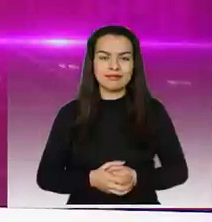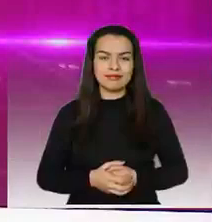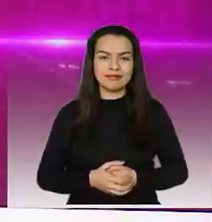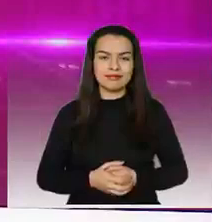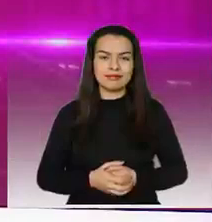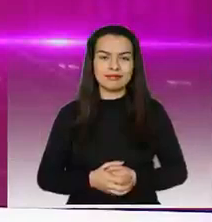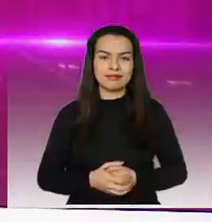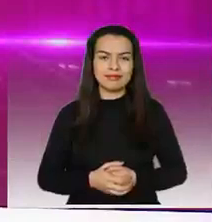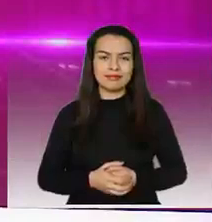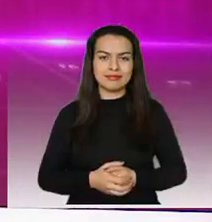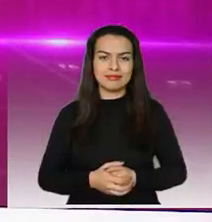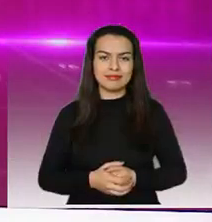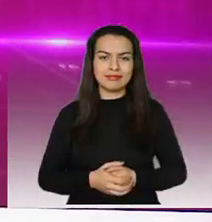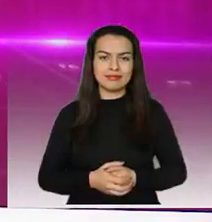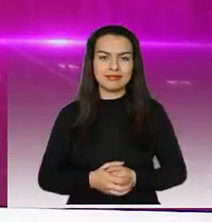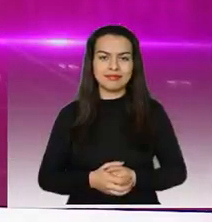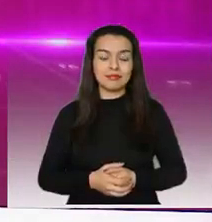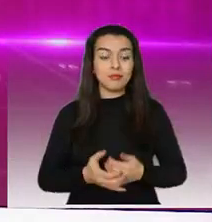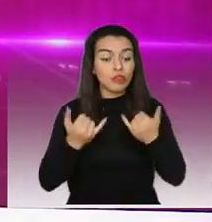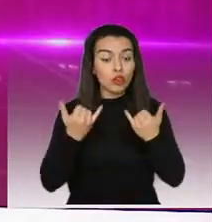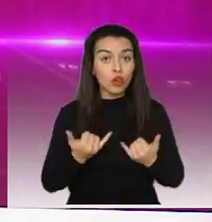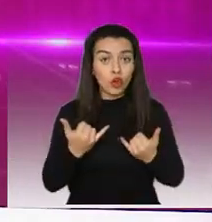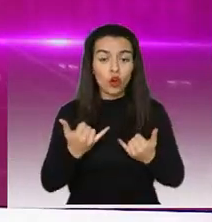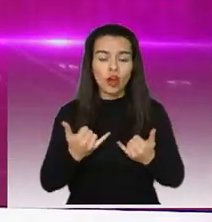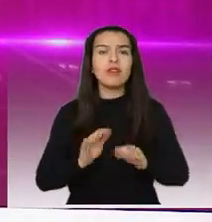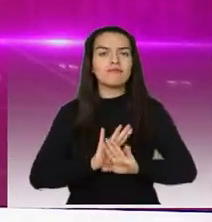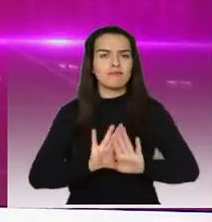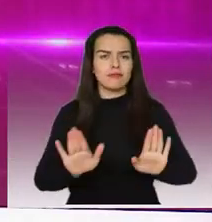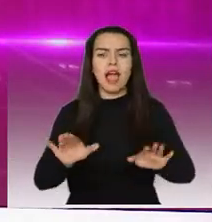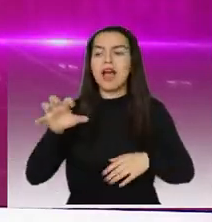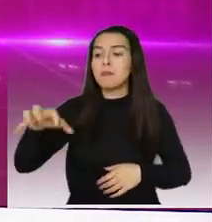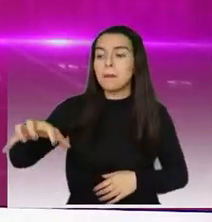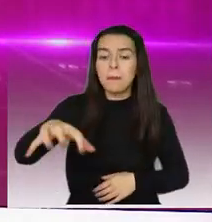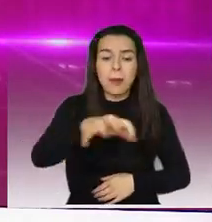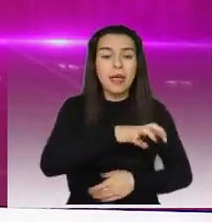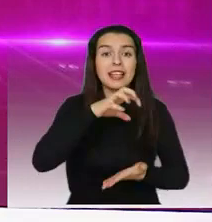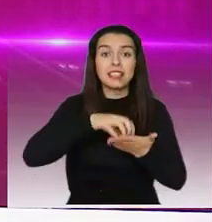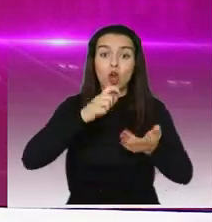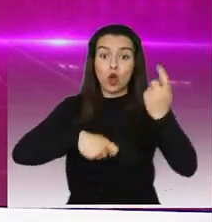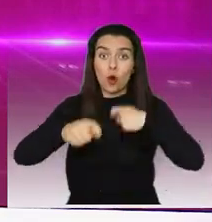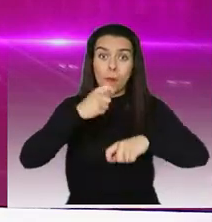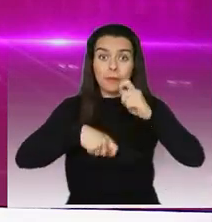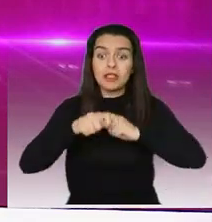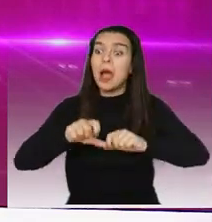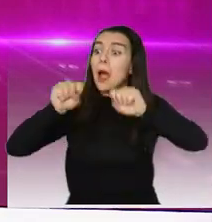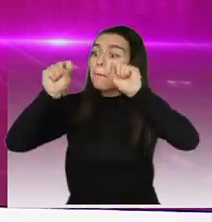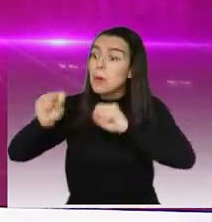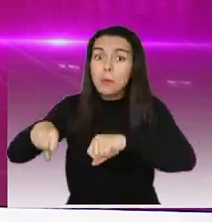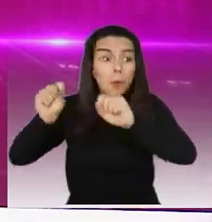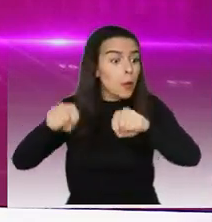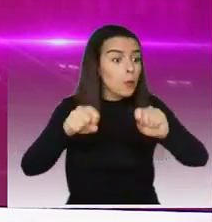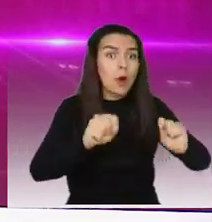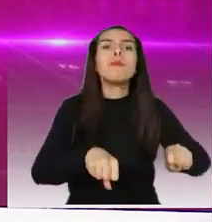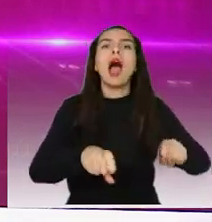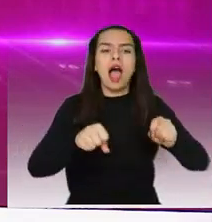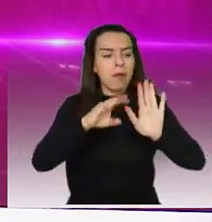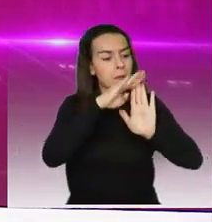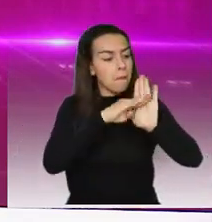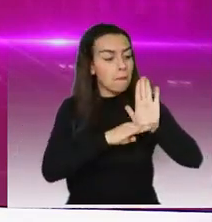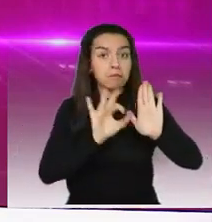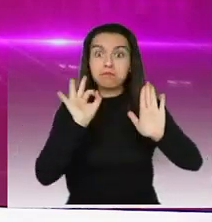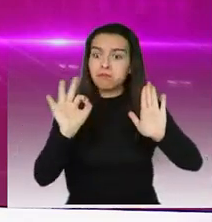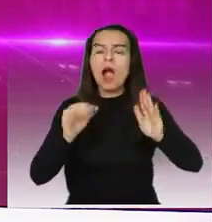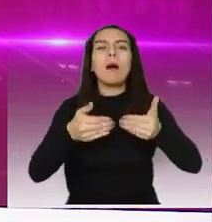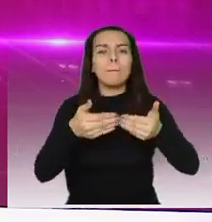A partir de hoy, los centros comerciales que han recibido la aprobación de sus protocolos podrán reiniciar labores en el horario desde mediodía